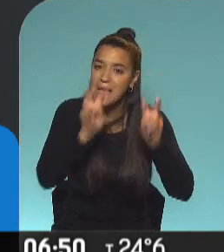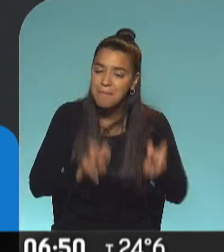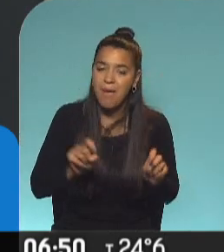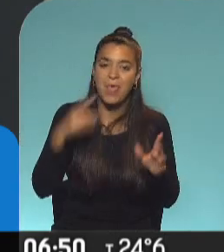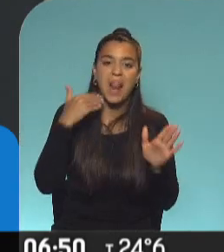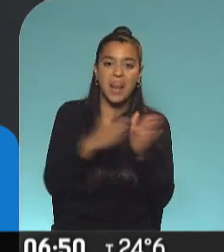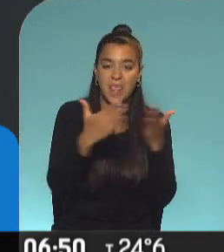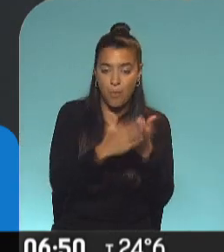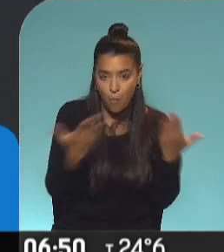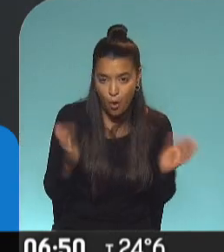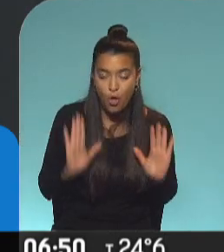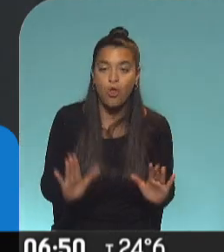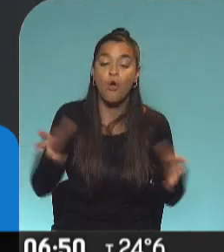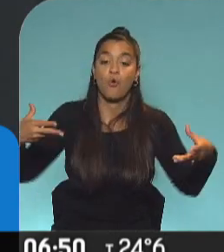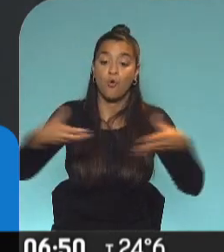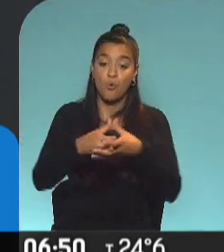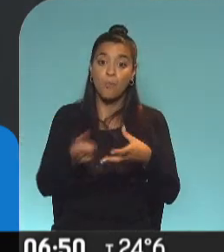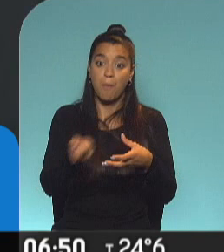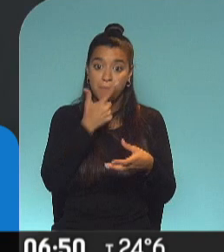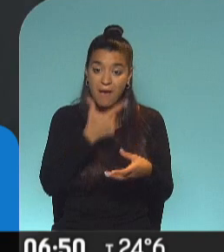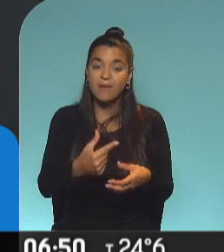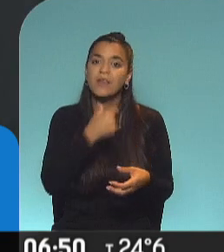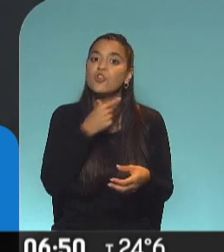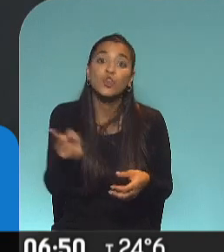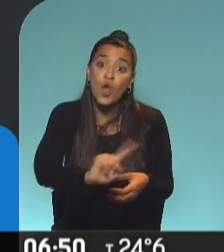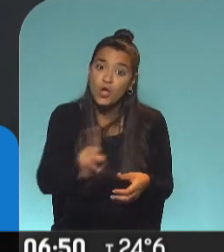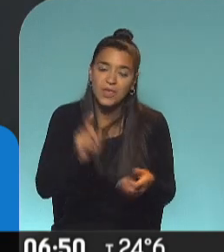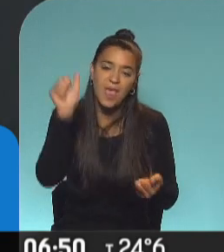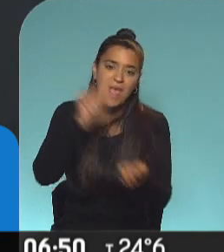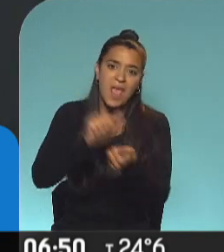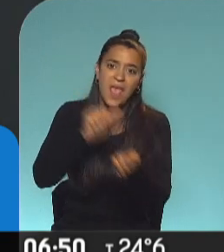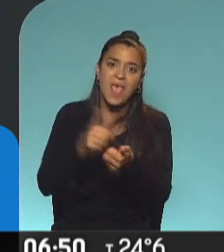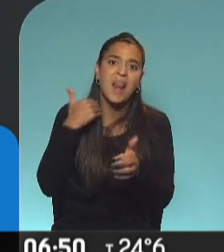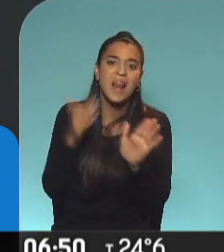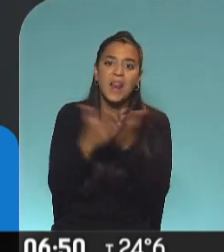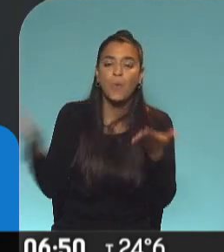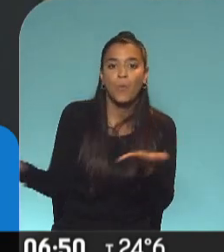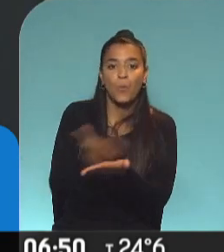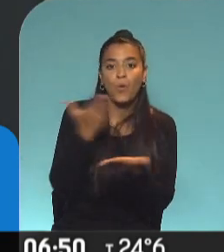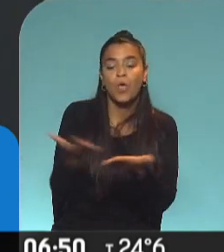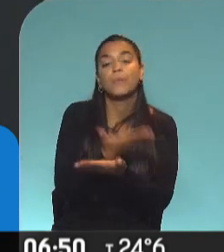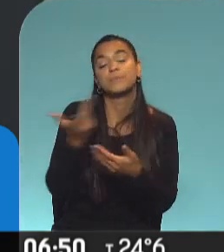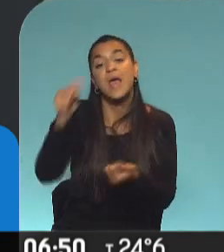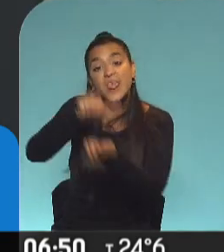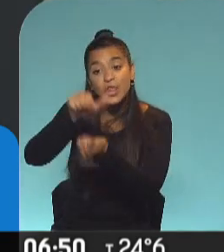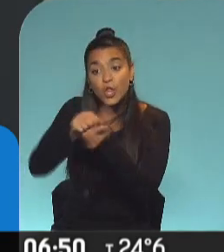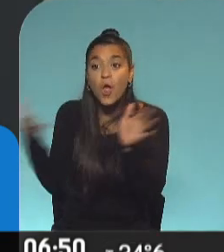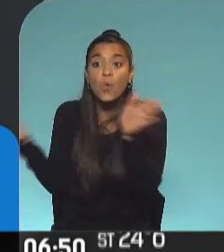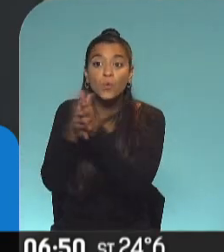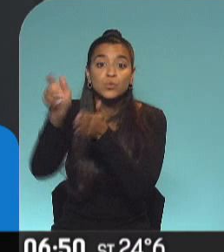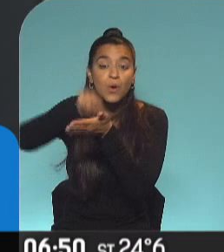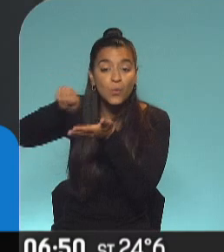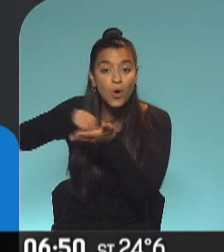libro. Pese a que desde el grupo Macri pretenden impedir la salida del libro, desde la editorial, en conjunto con el